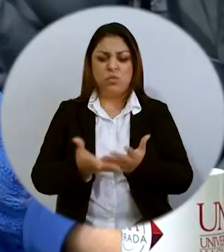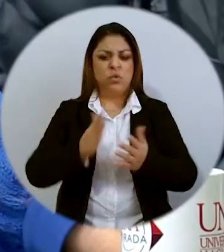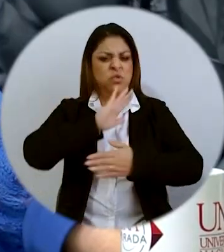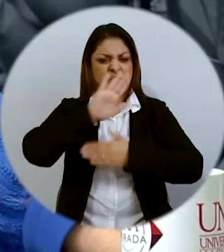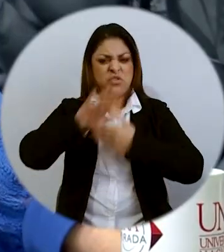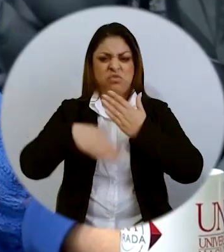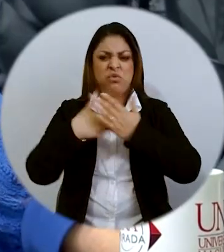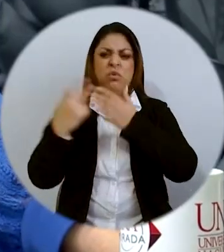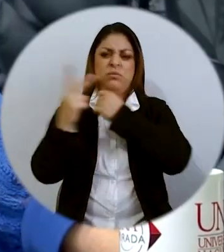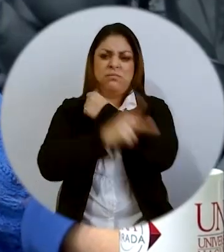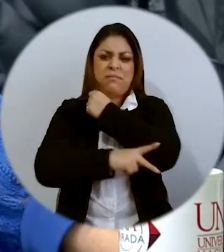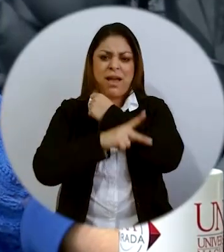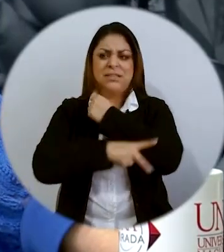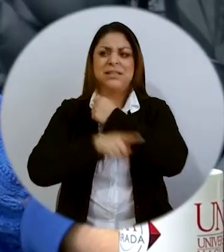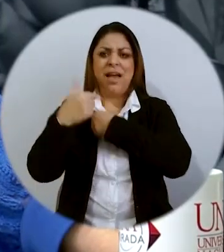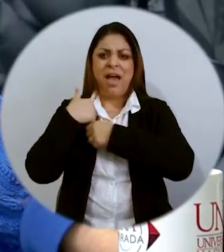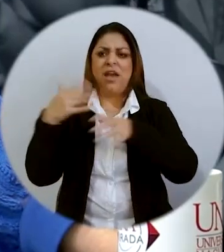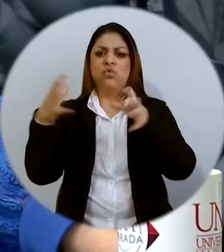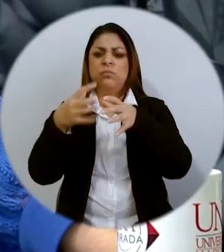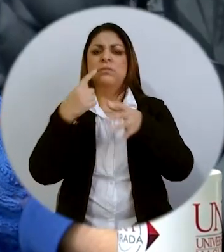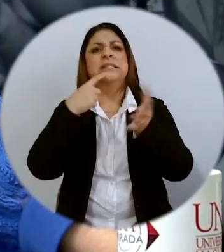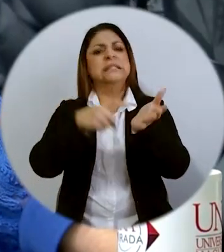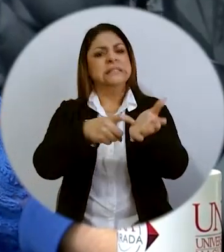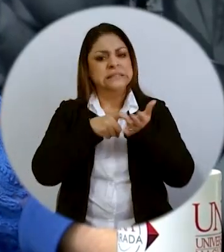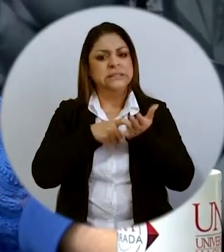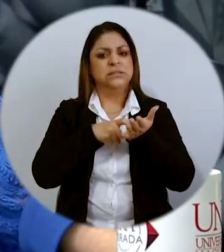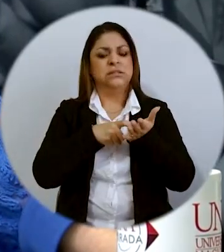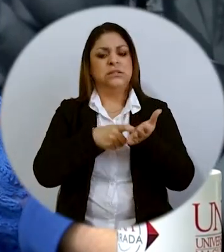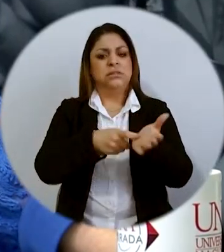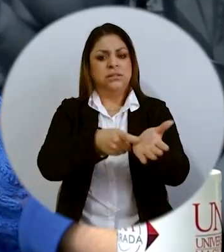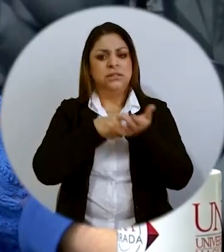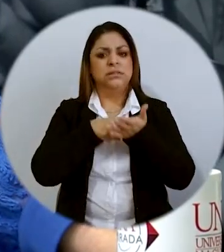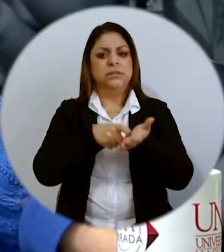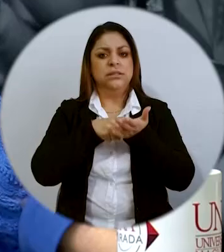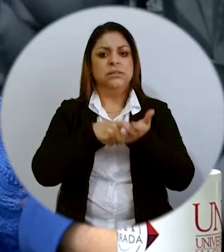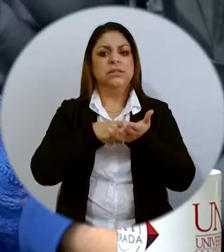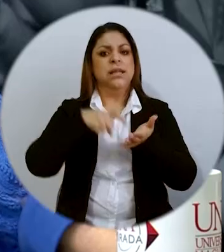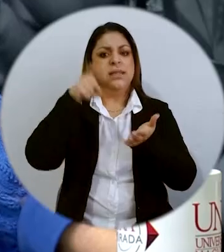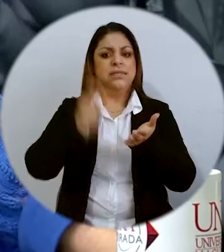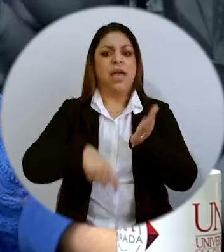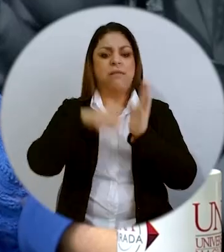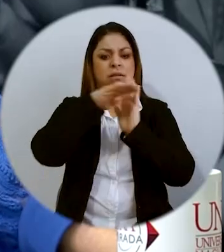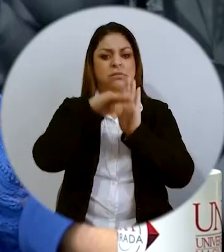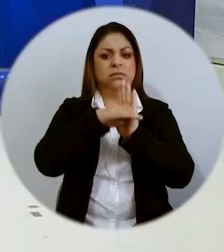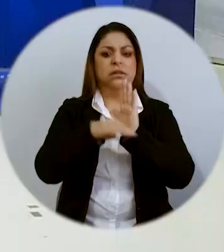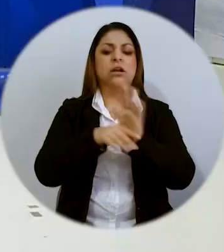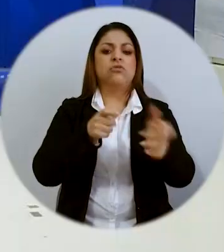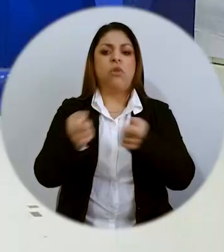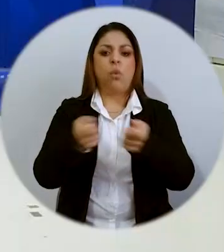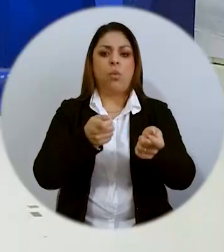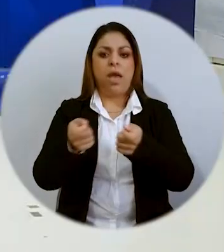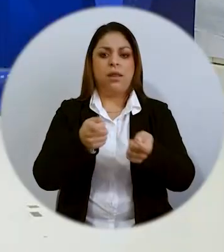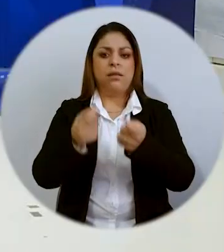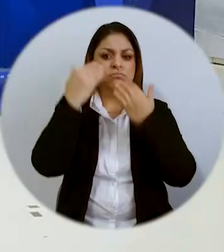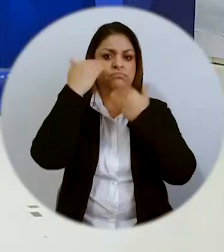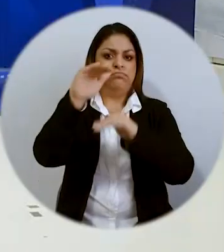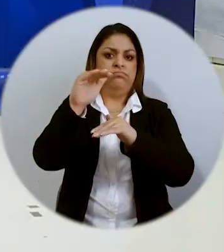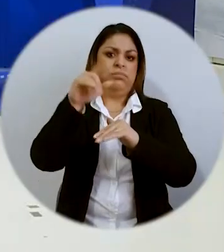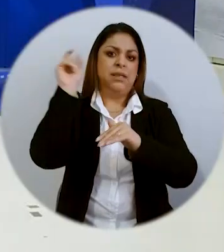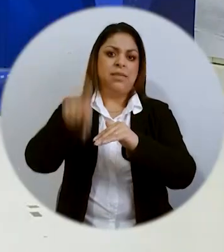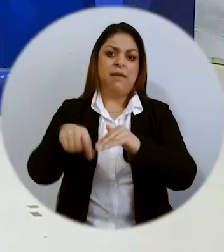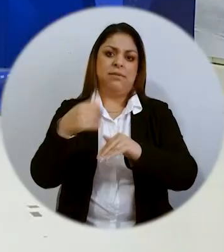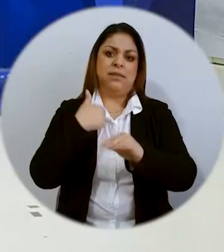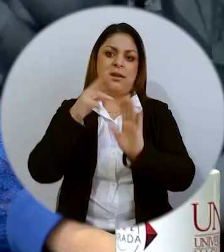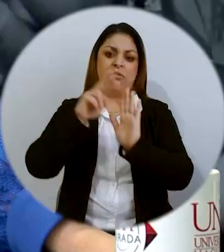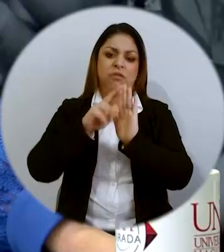mundo, en todos los países hay grupos prácticamente exigiendo, golpeando la mesa de que se tiene que regular. O sea, muy